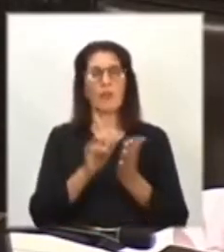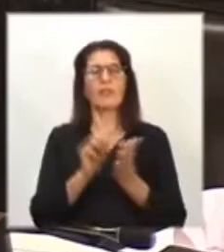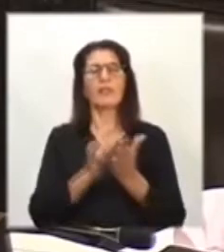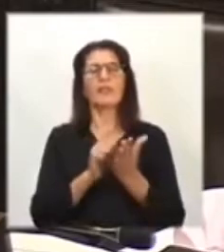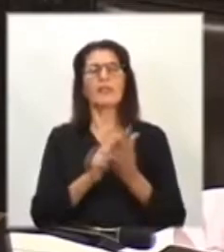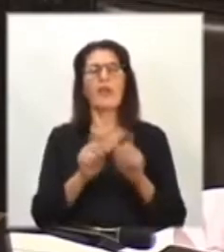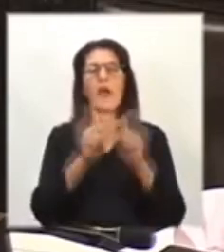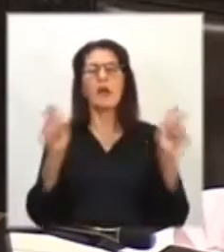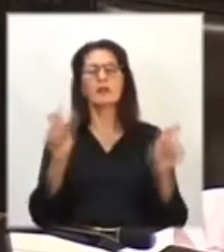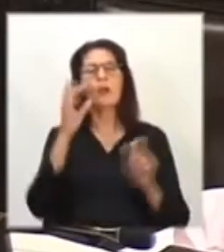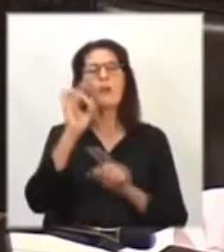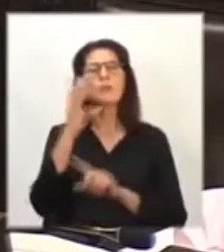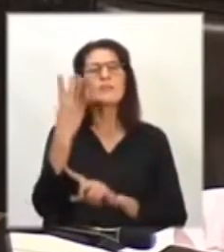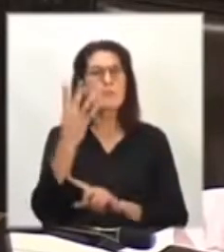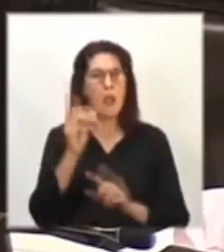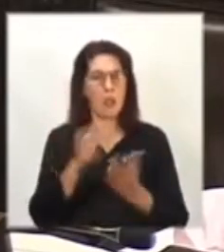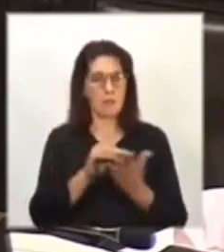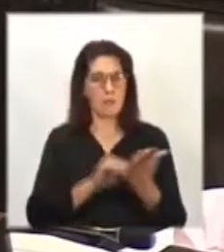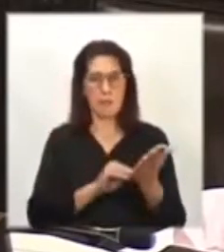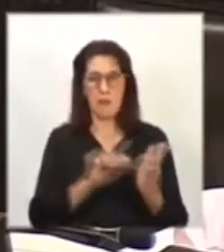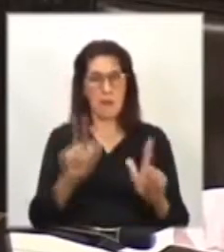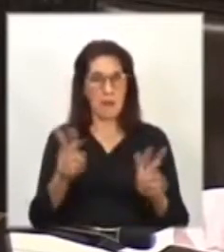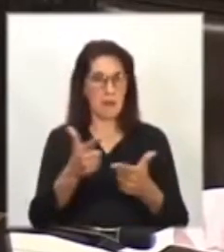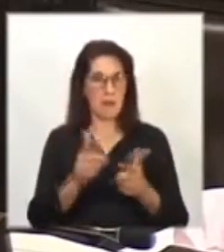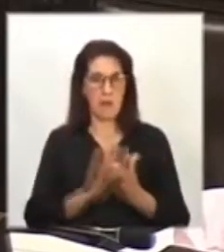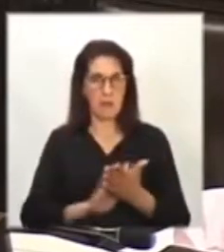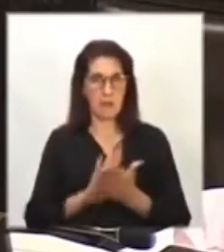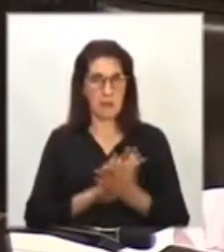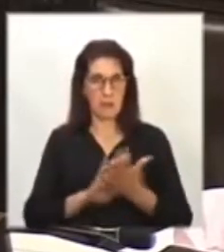Oficial y que padece de graves vicios